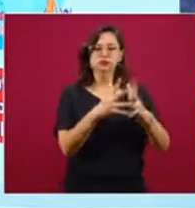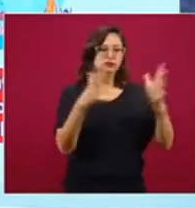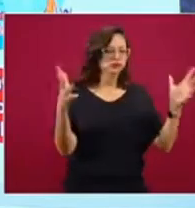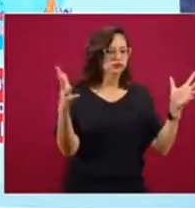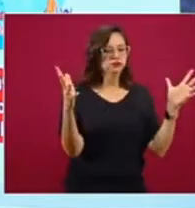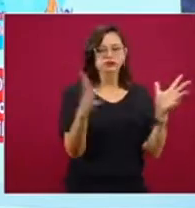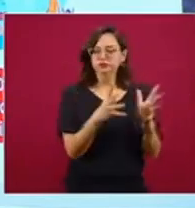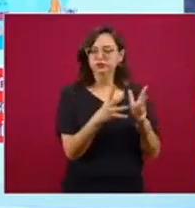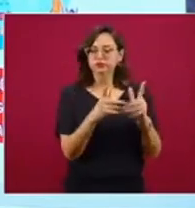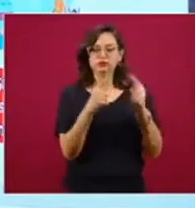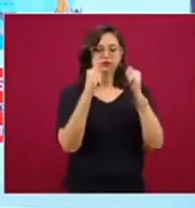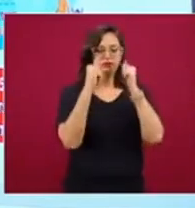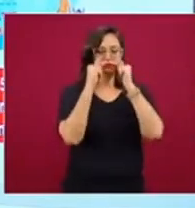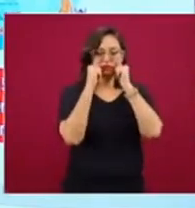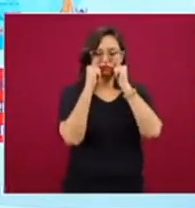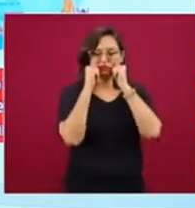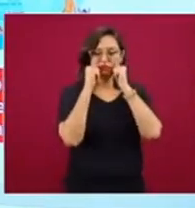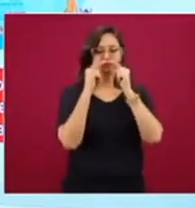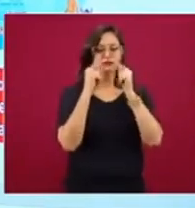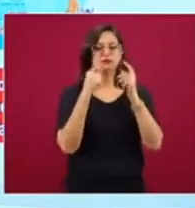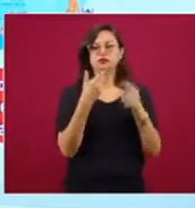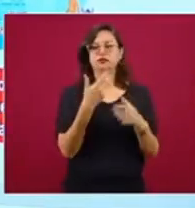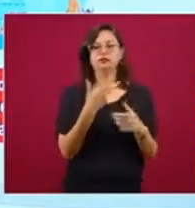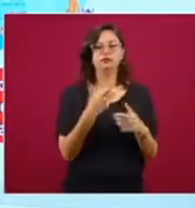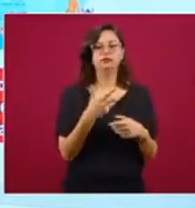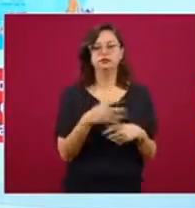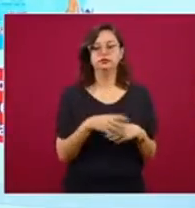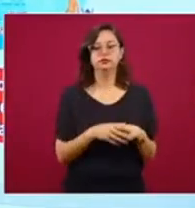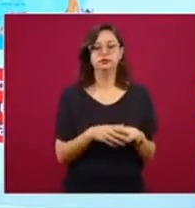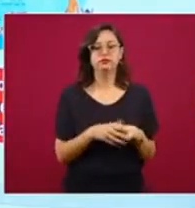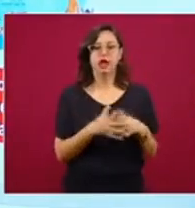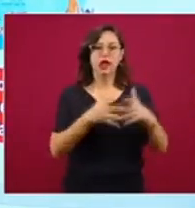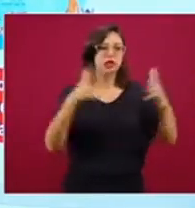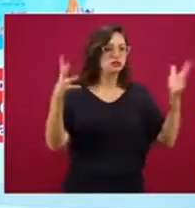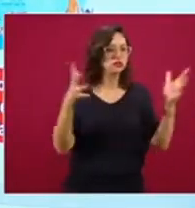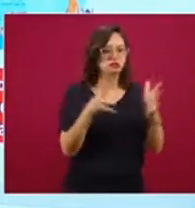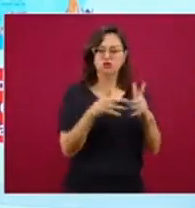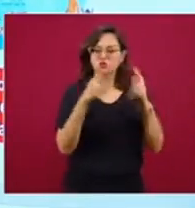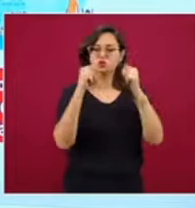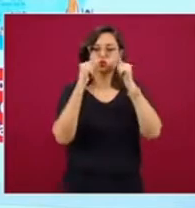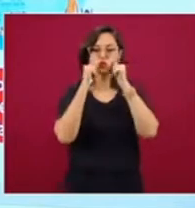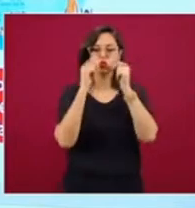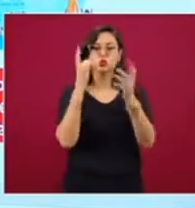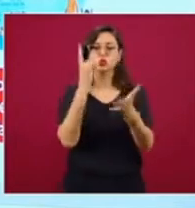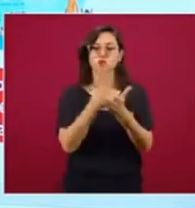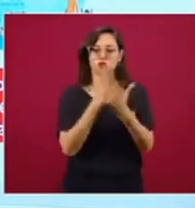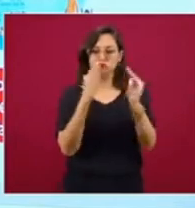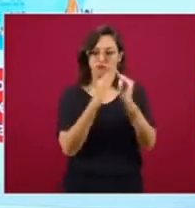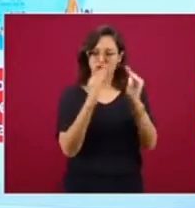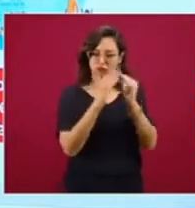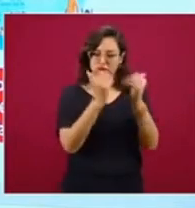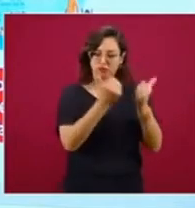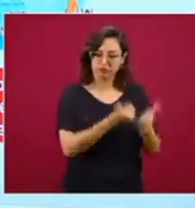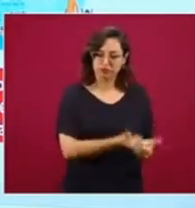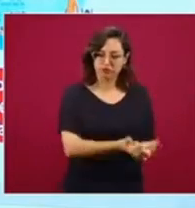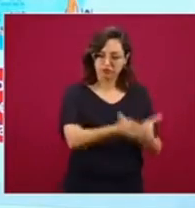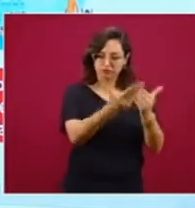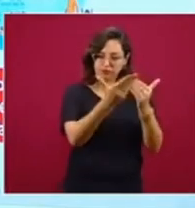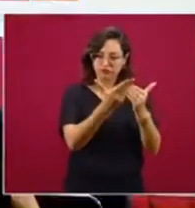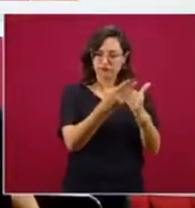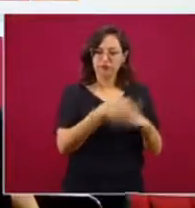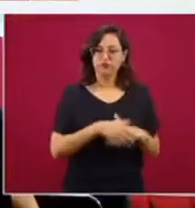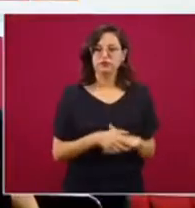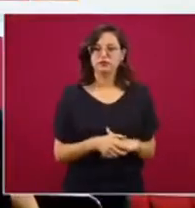tamaño, una fonda, un restaurante mediano, un centro de banquetes, que solamente tenga el servicio a domicilio o la